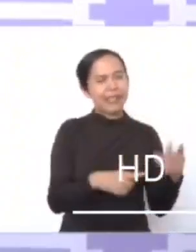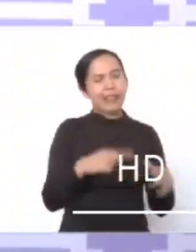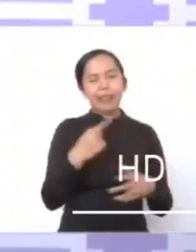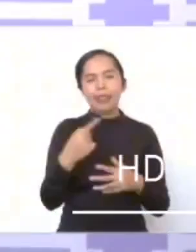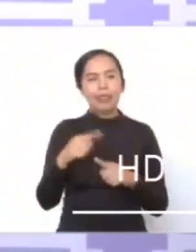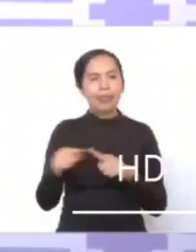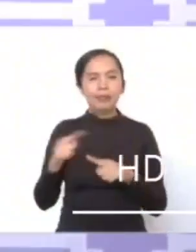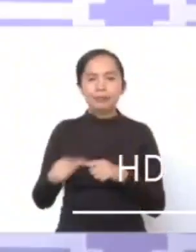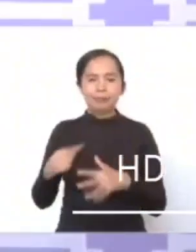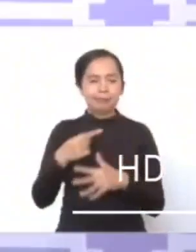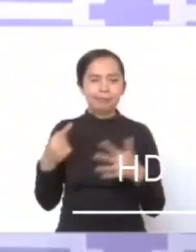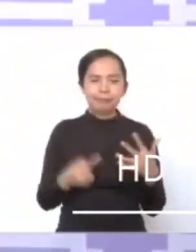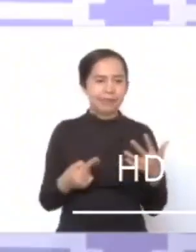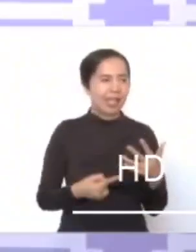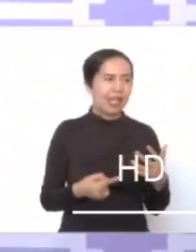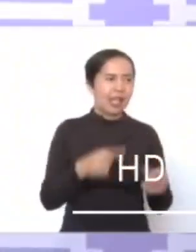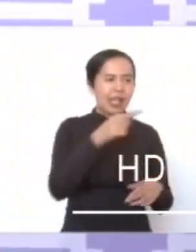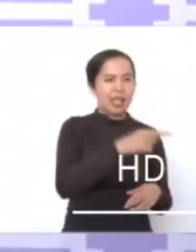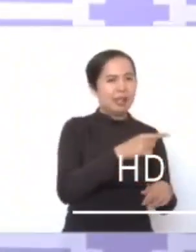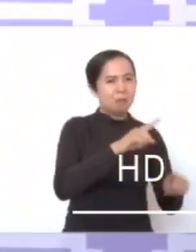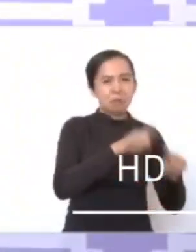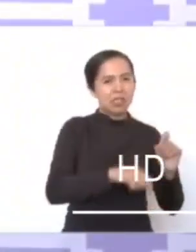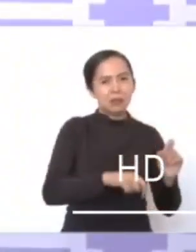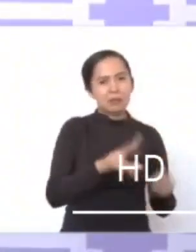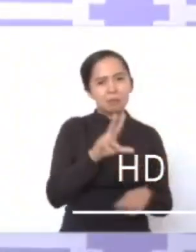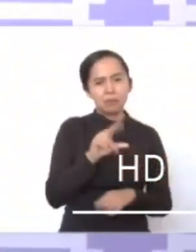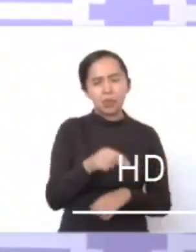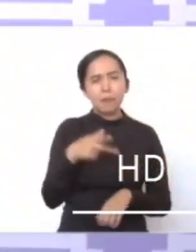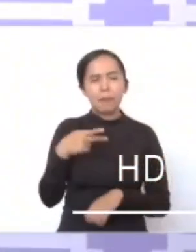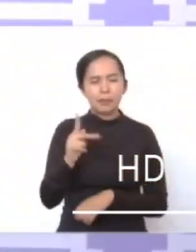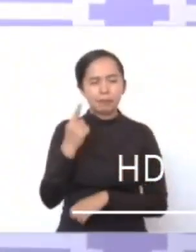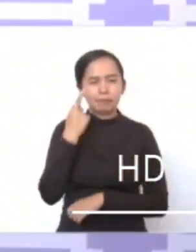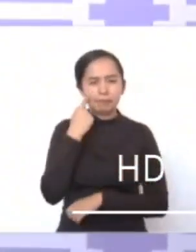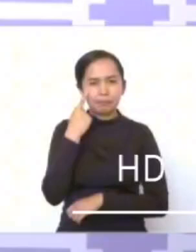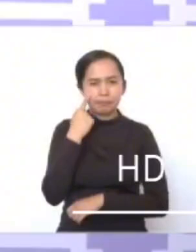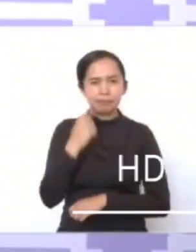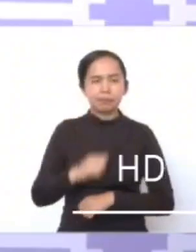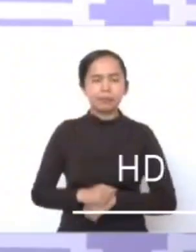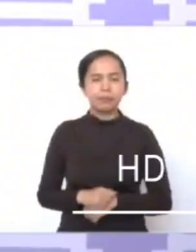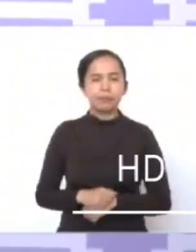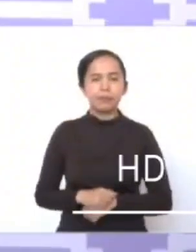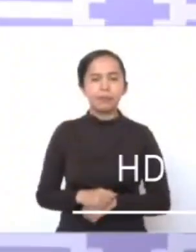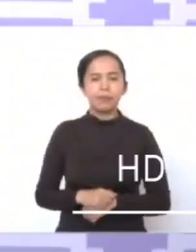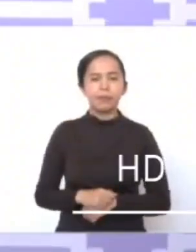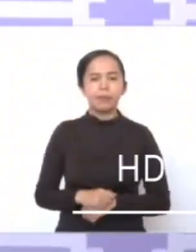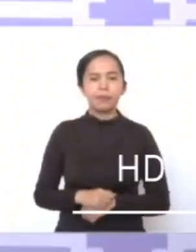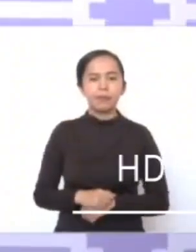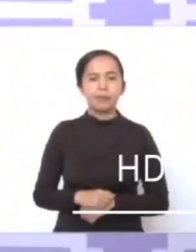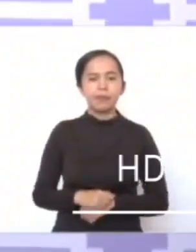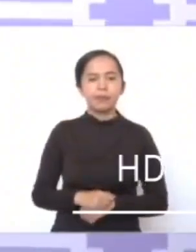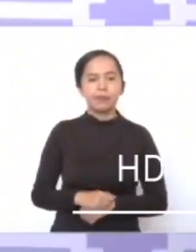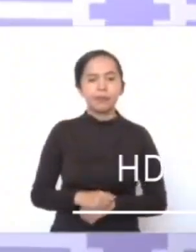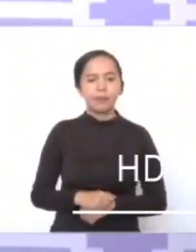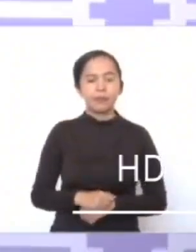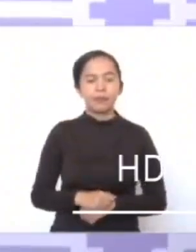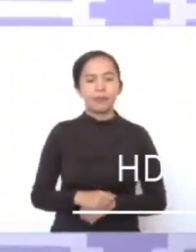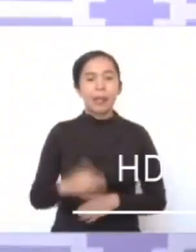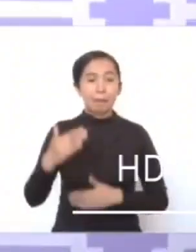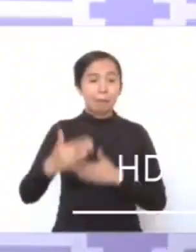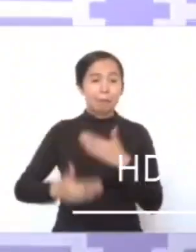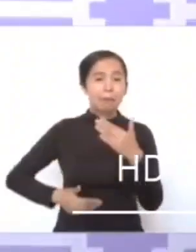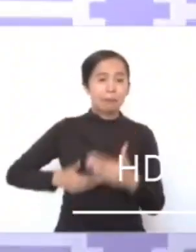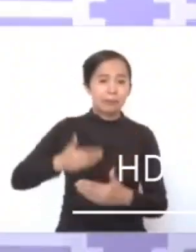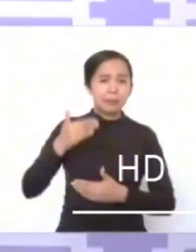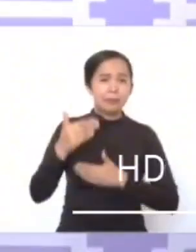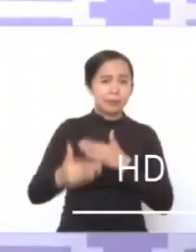argumentación jurídica, no se llevó a cabo, en fin. Pero a lo que me refiero es que al paso